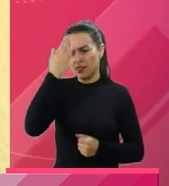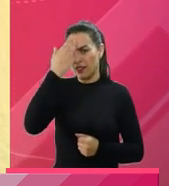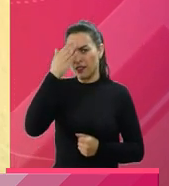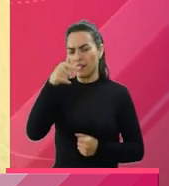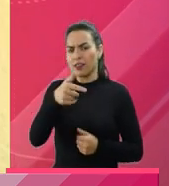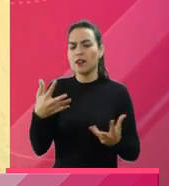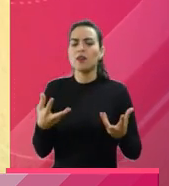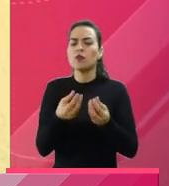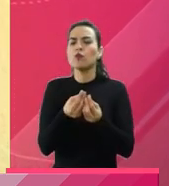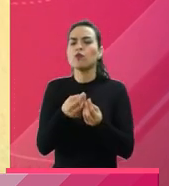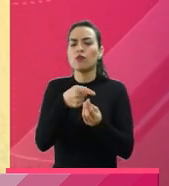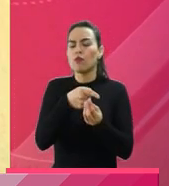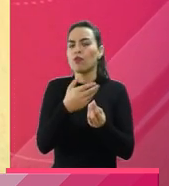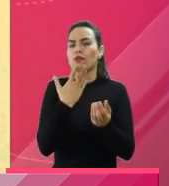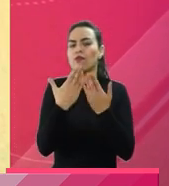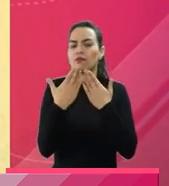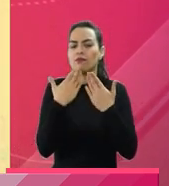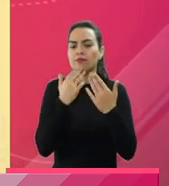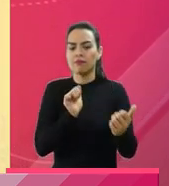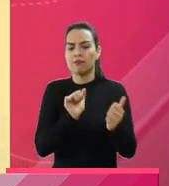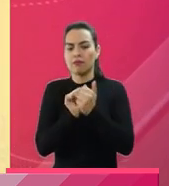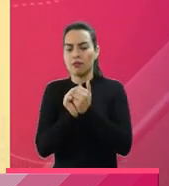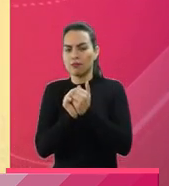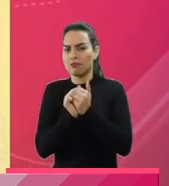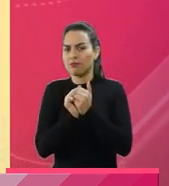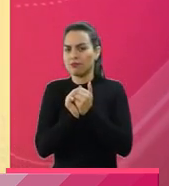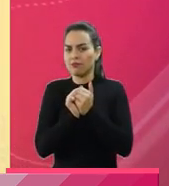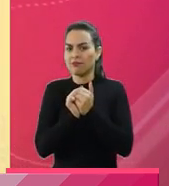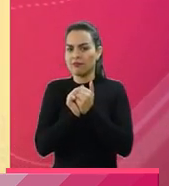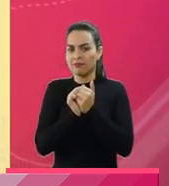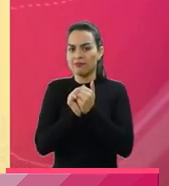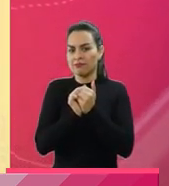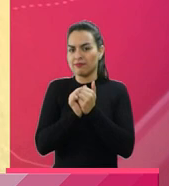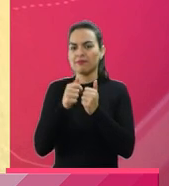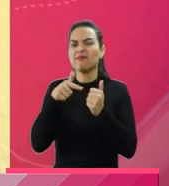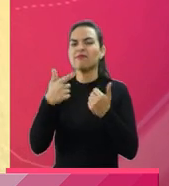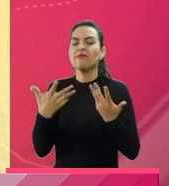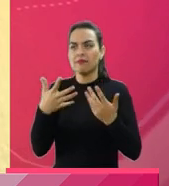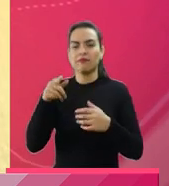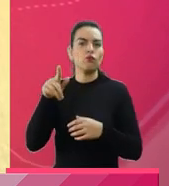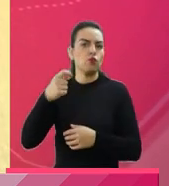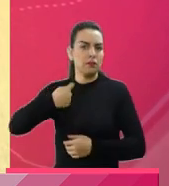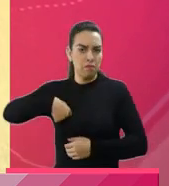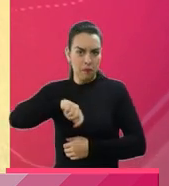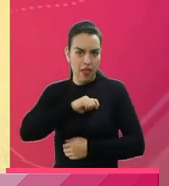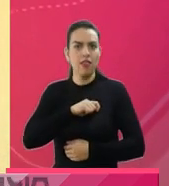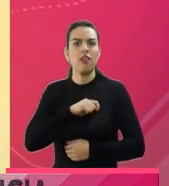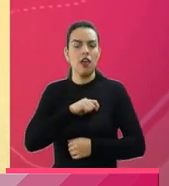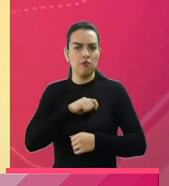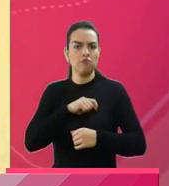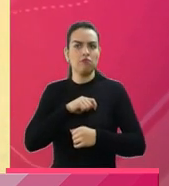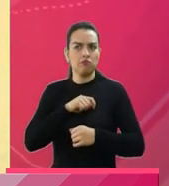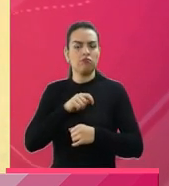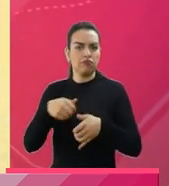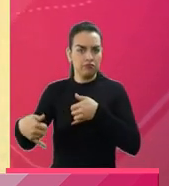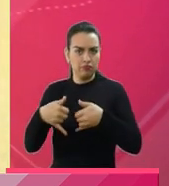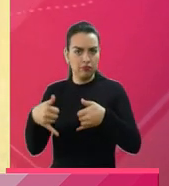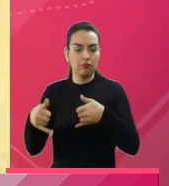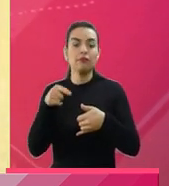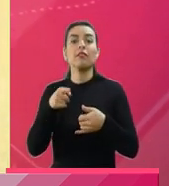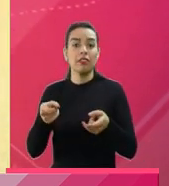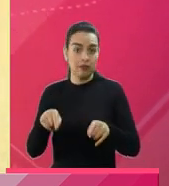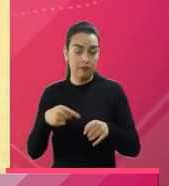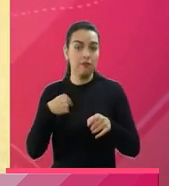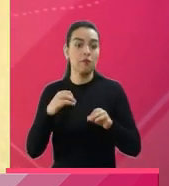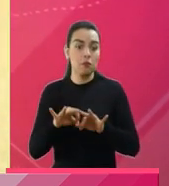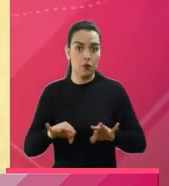que me ha acompañado en las grandes vueltas que he hecho, que son corredores españoles, y un corredor importante para mí que va a estar ahí muy